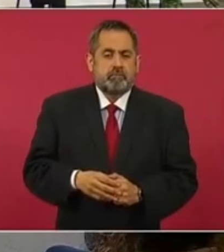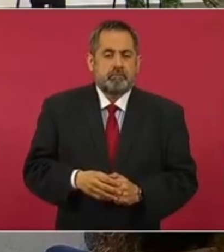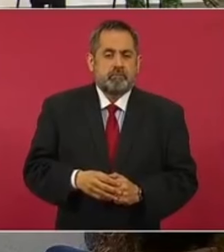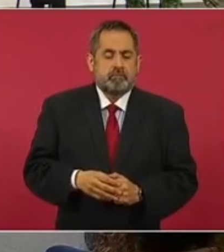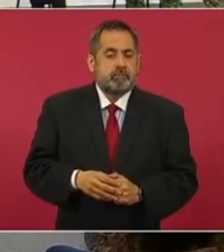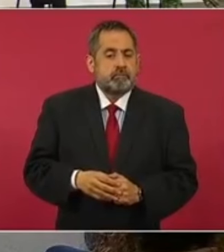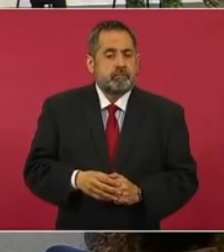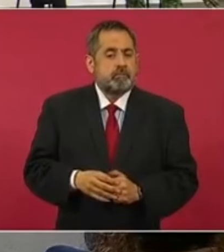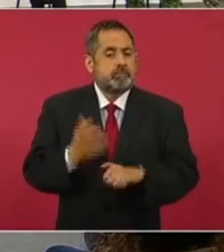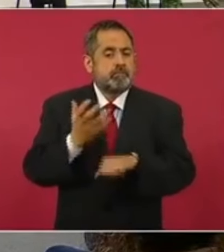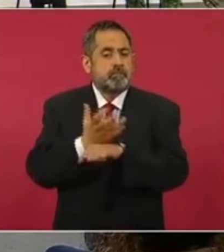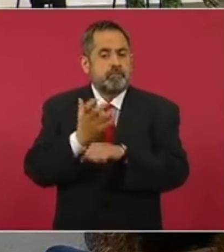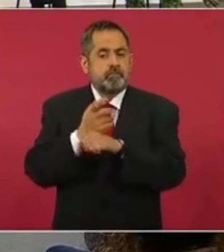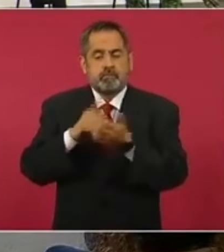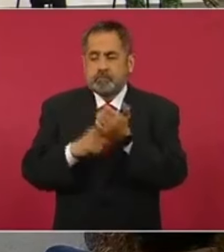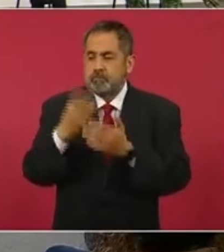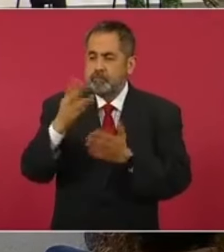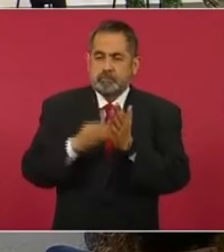Y en Estados Unidos,